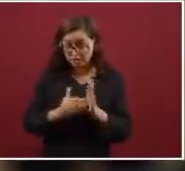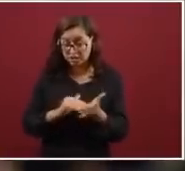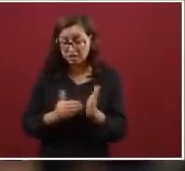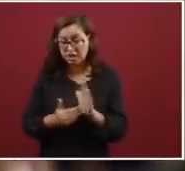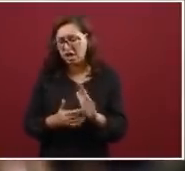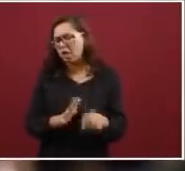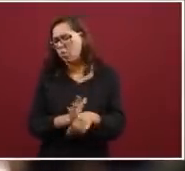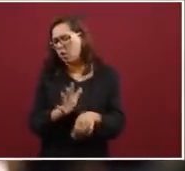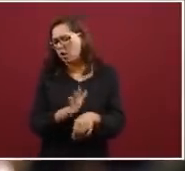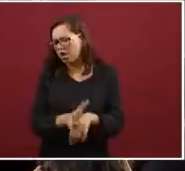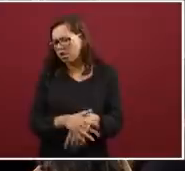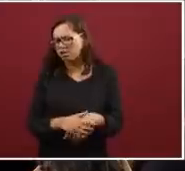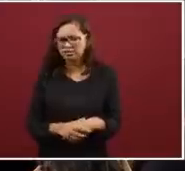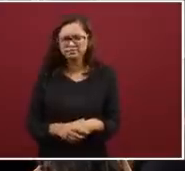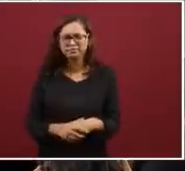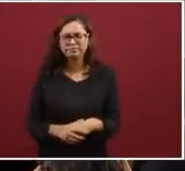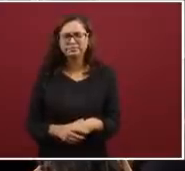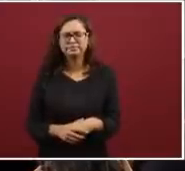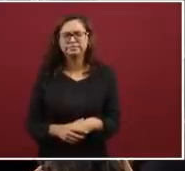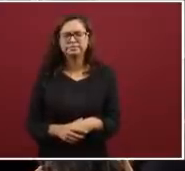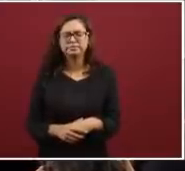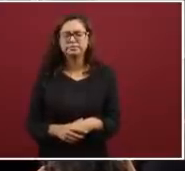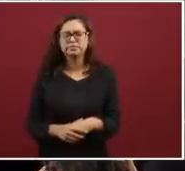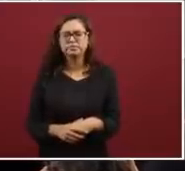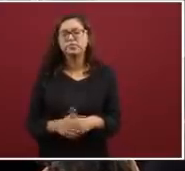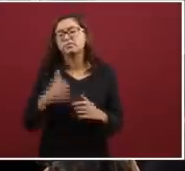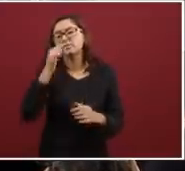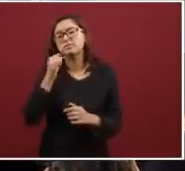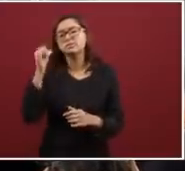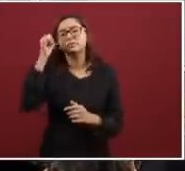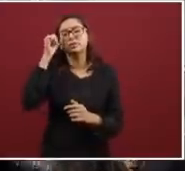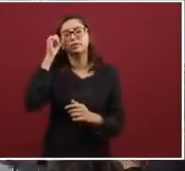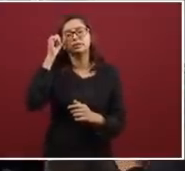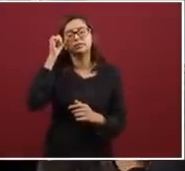usted comentó que ya no hay